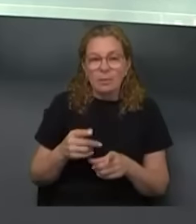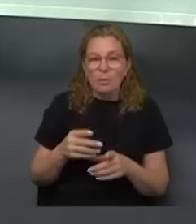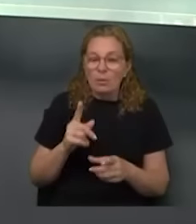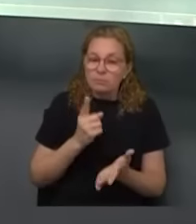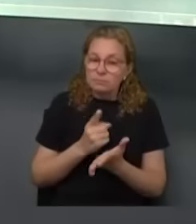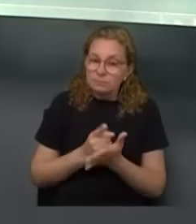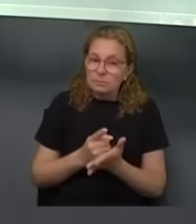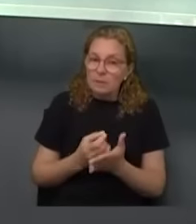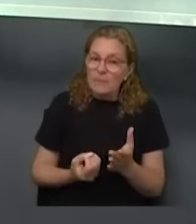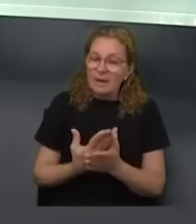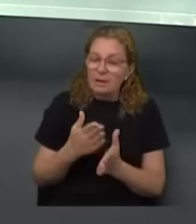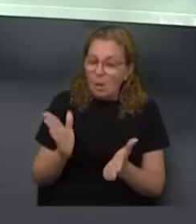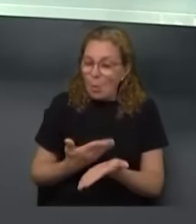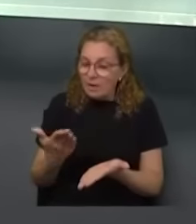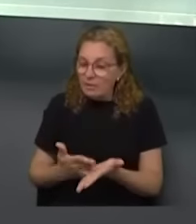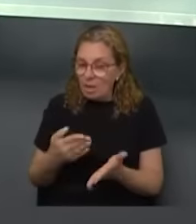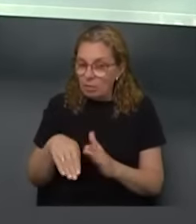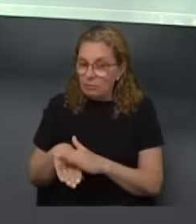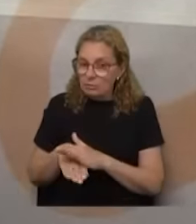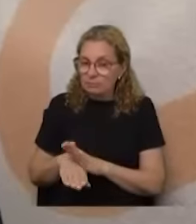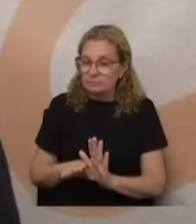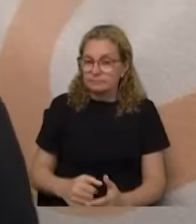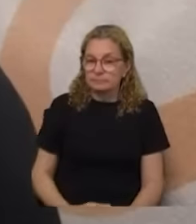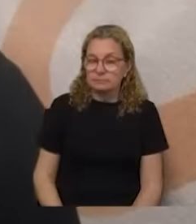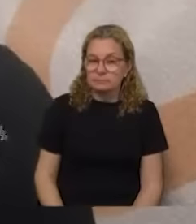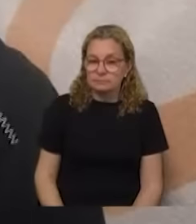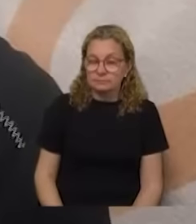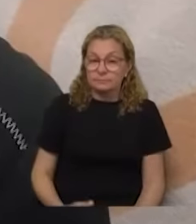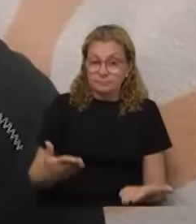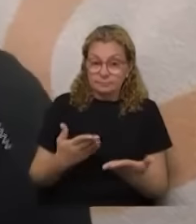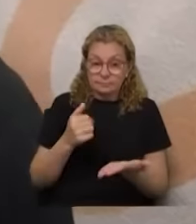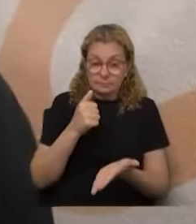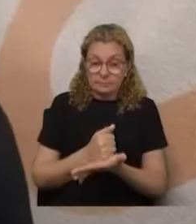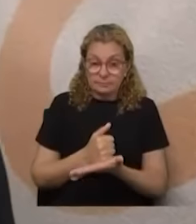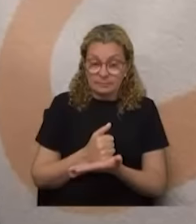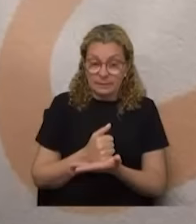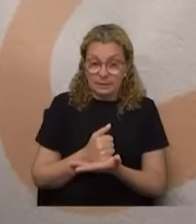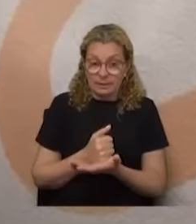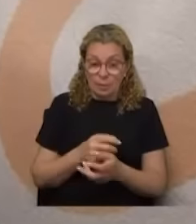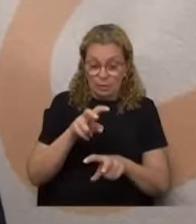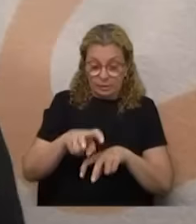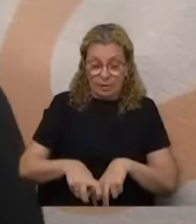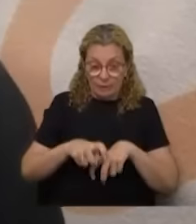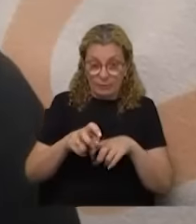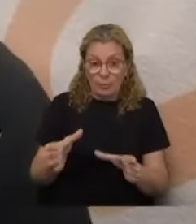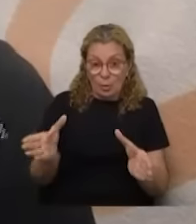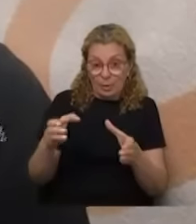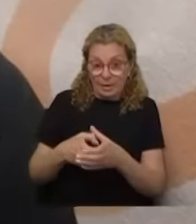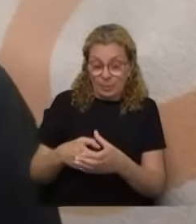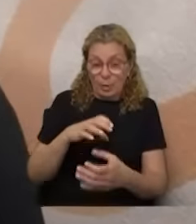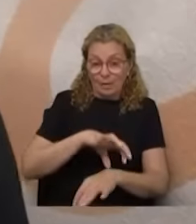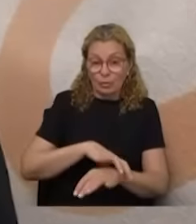para que aparezcan archivos que puedan ser de utilidad actualmente estamos con una retroexcavadora y un equipo de antropólogos